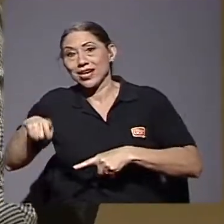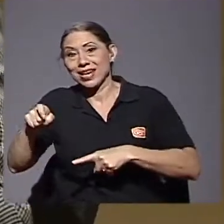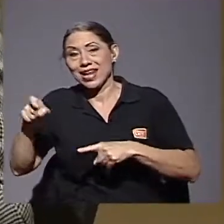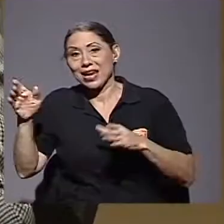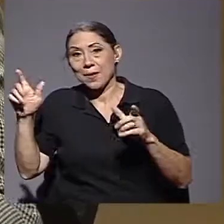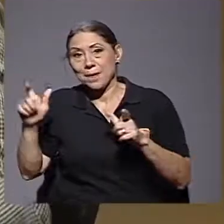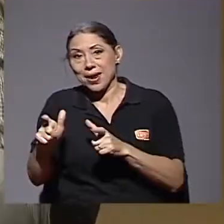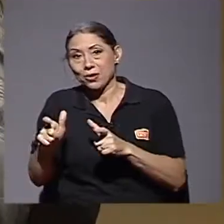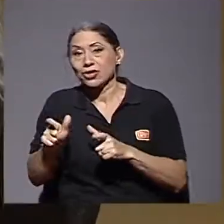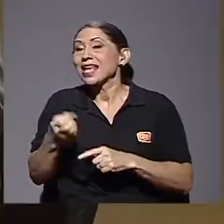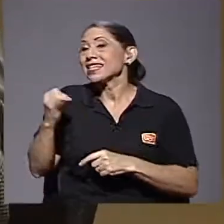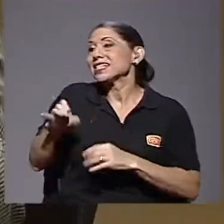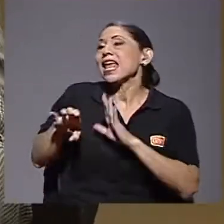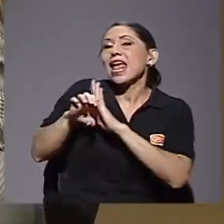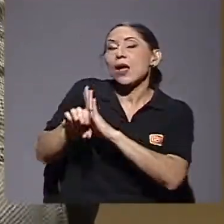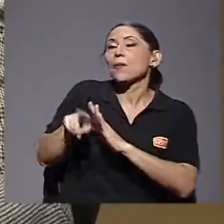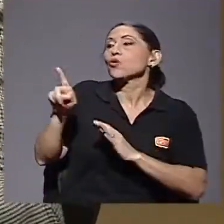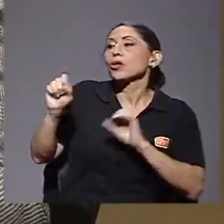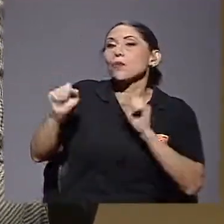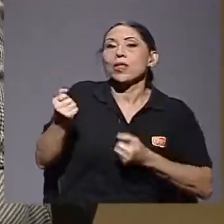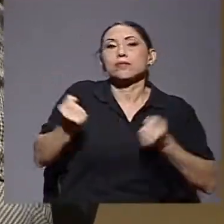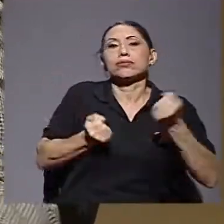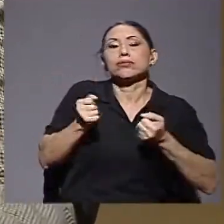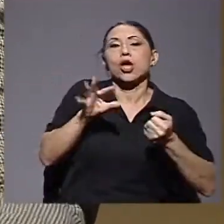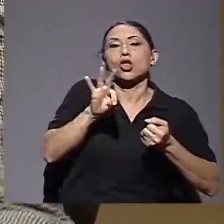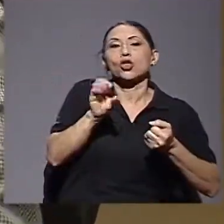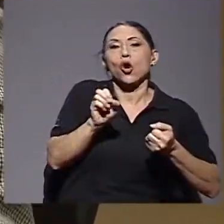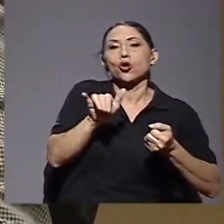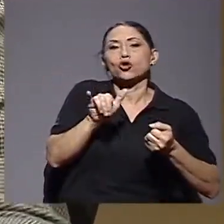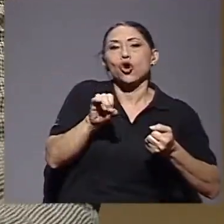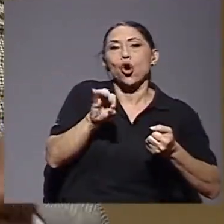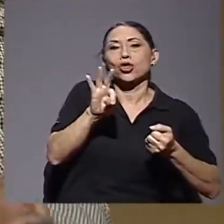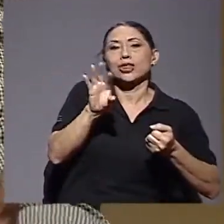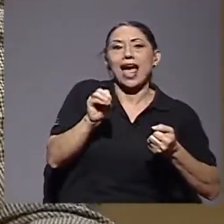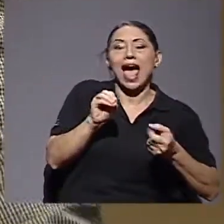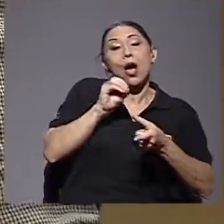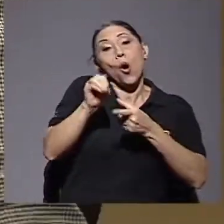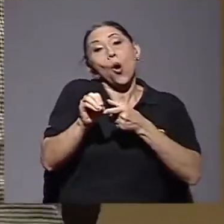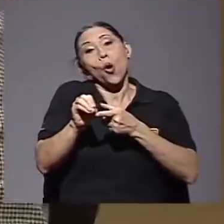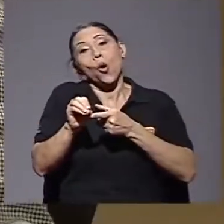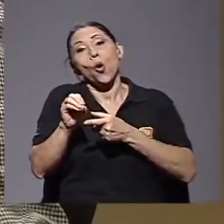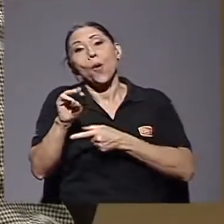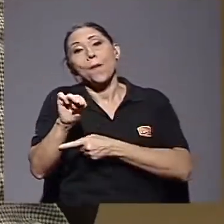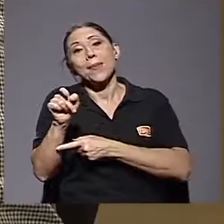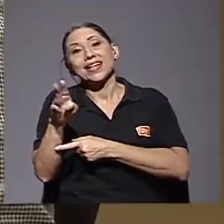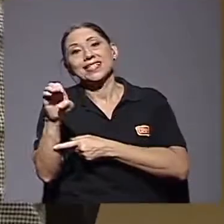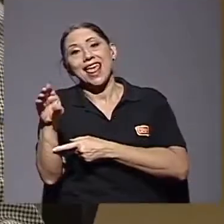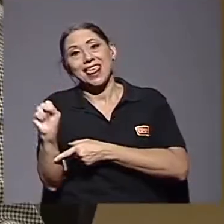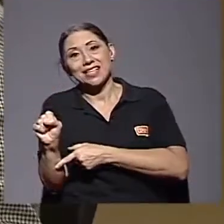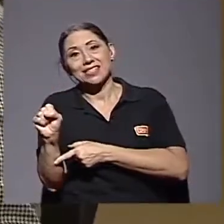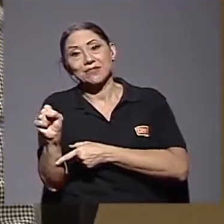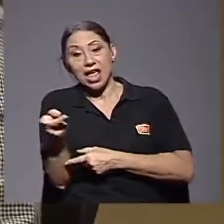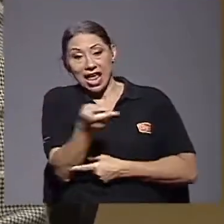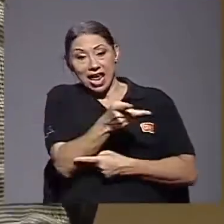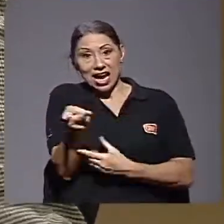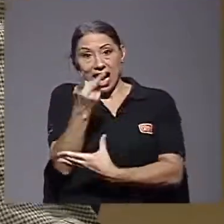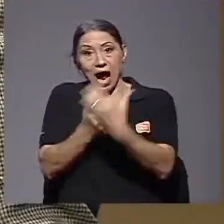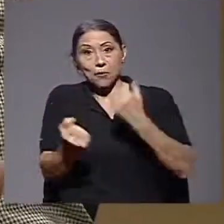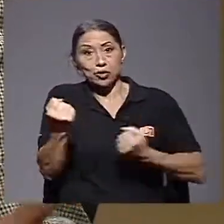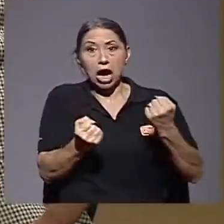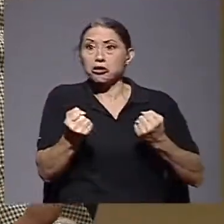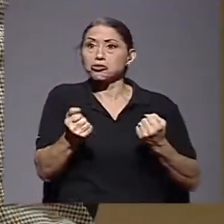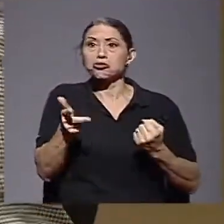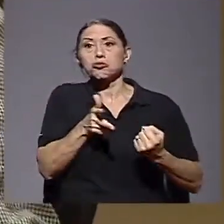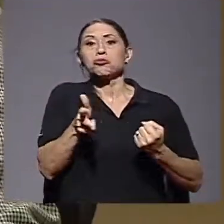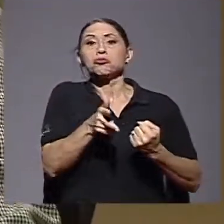que usted puede hacerlo, un Toyota de buena cómodo o un Mercedes. En los dos va a ir cómodamente, solamente que